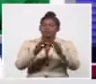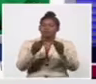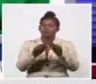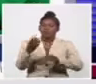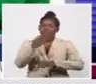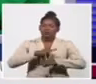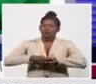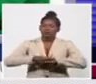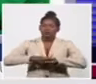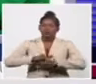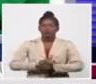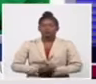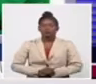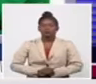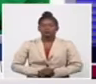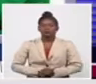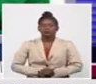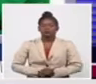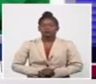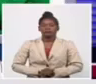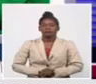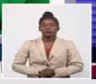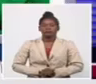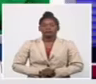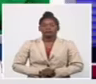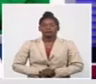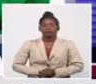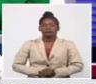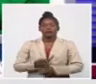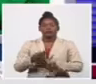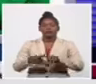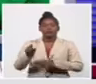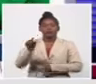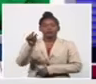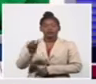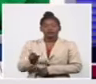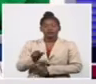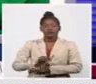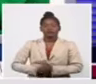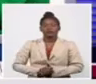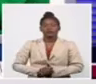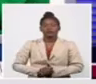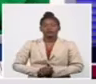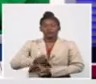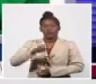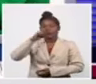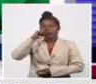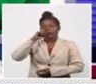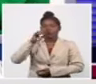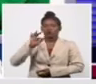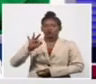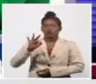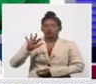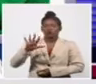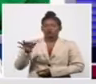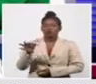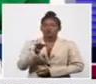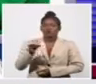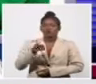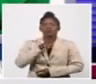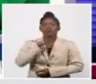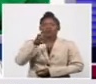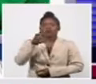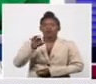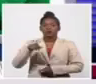amistades. El otro es un paciente de 85 años de edad del municipio Cerro, aquí en la provincia de La